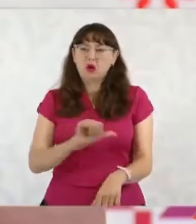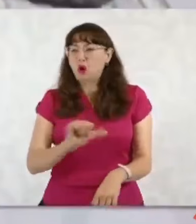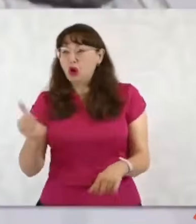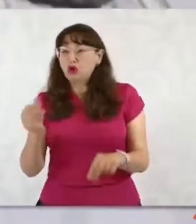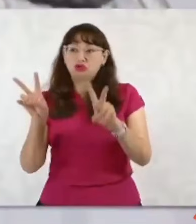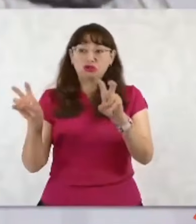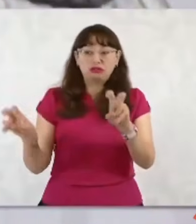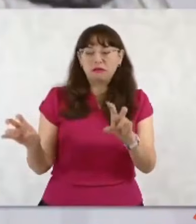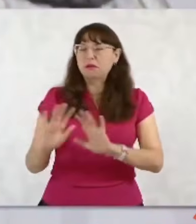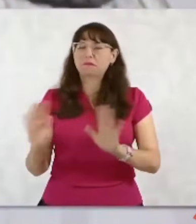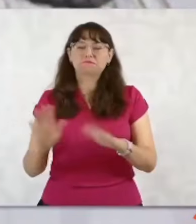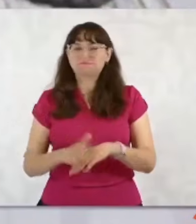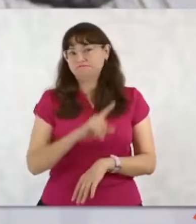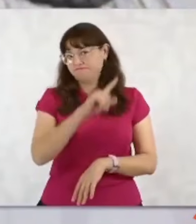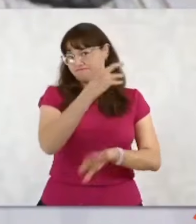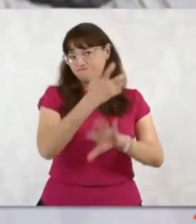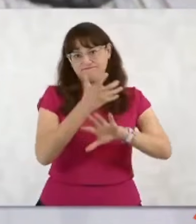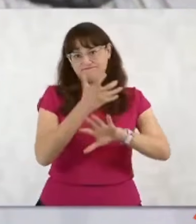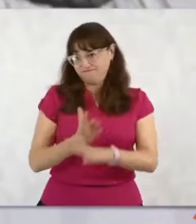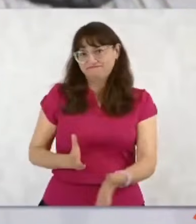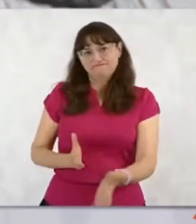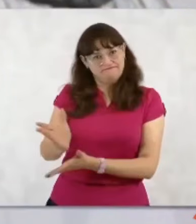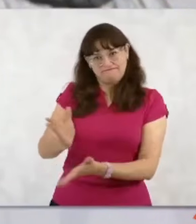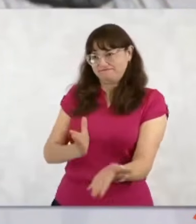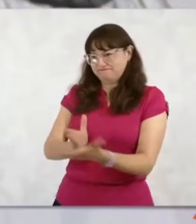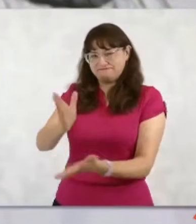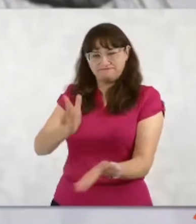de injerencia en las decisiones de México.